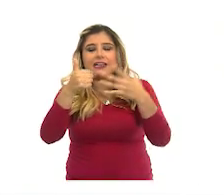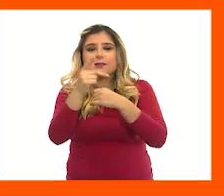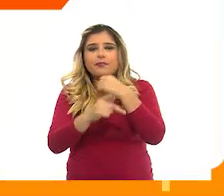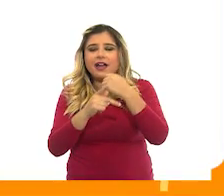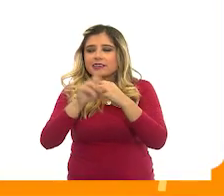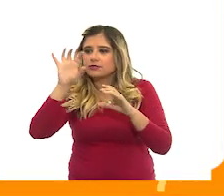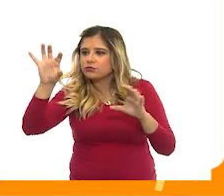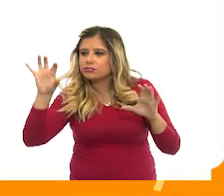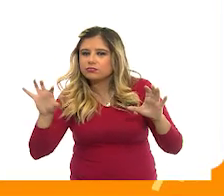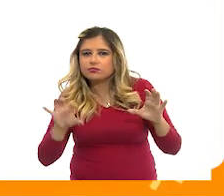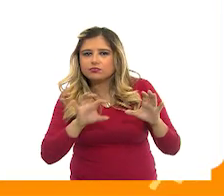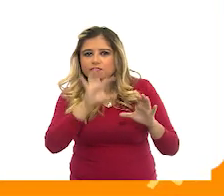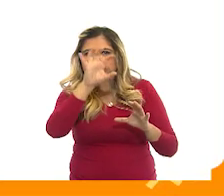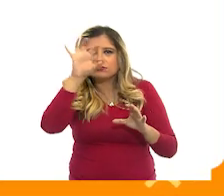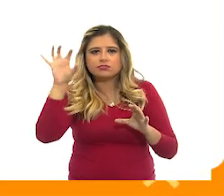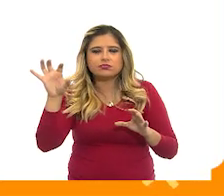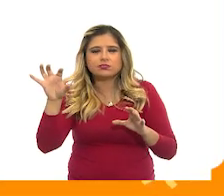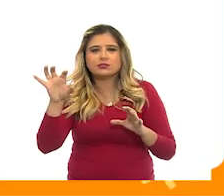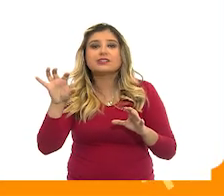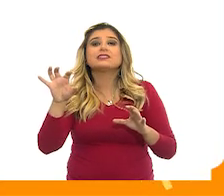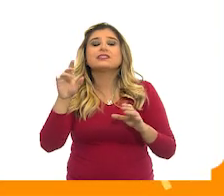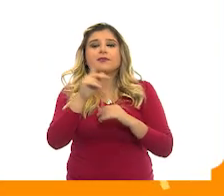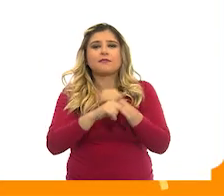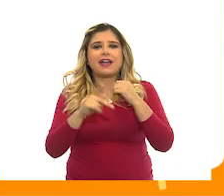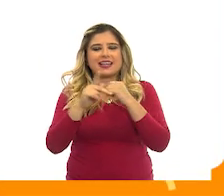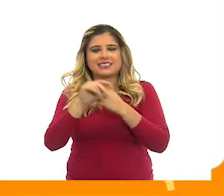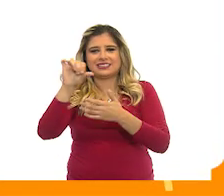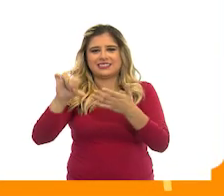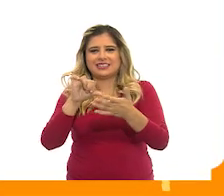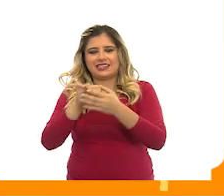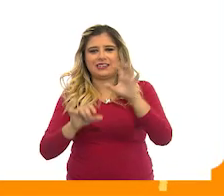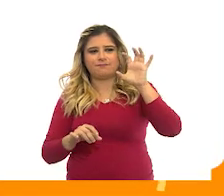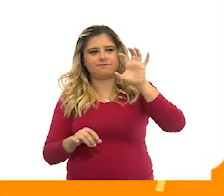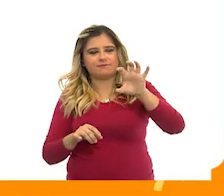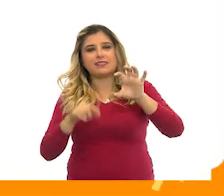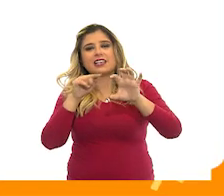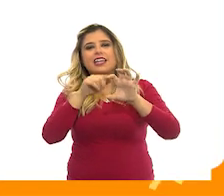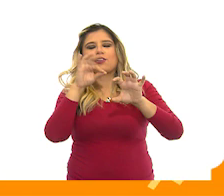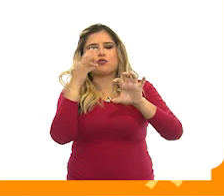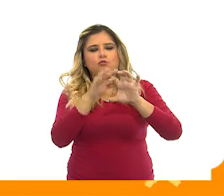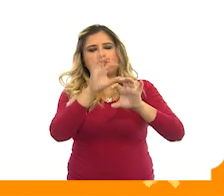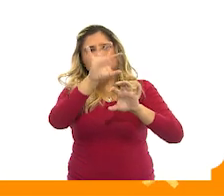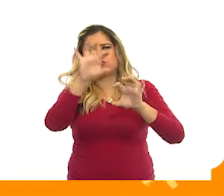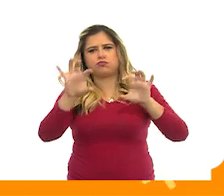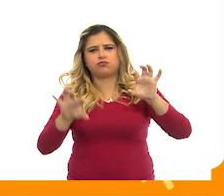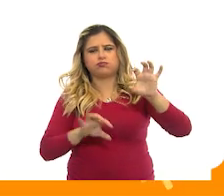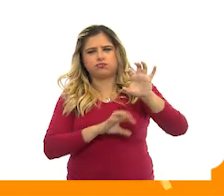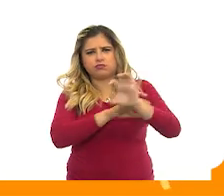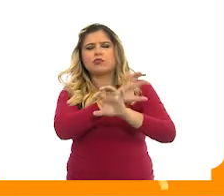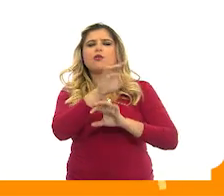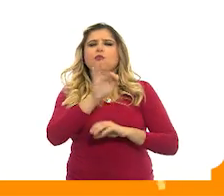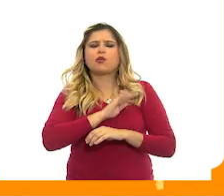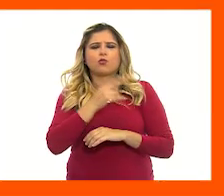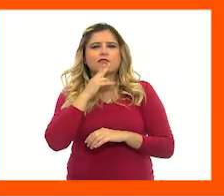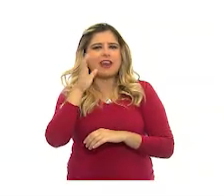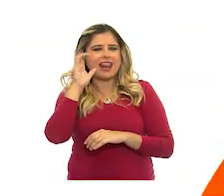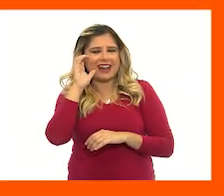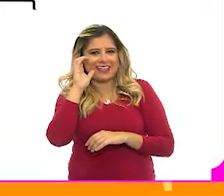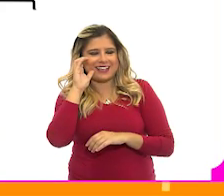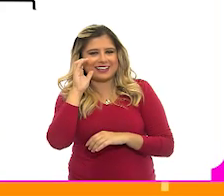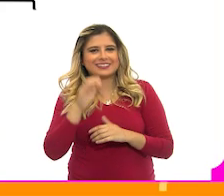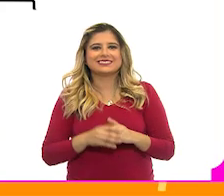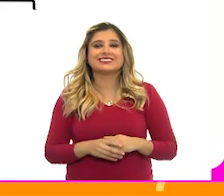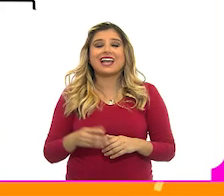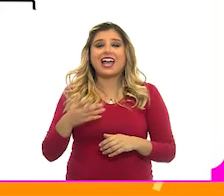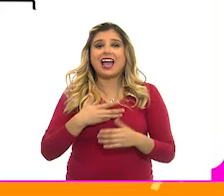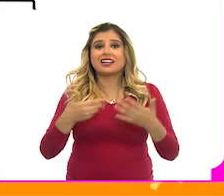que tocan el país central? Pinta el país central que hace que el patrón se cumpla. Podrías usar el color naranja. Hay